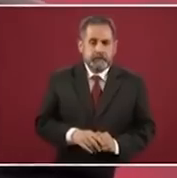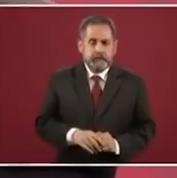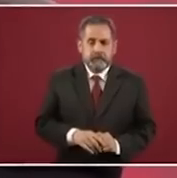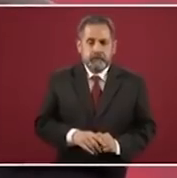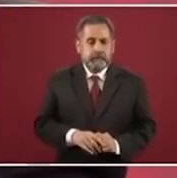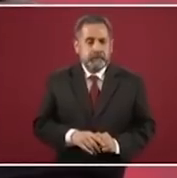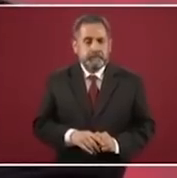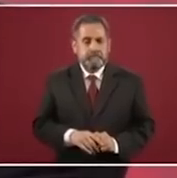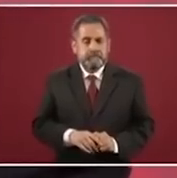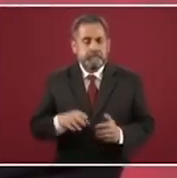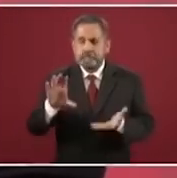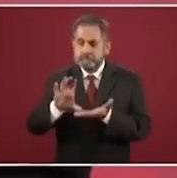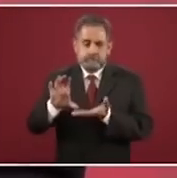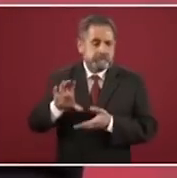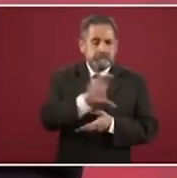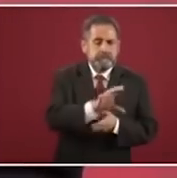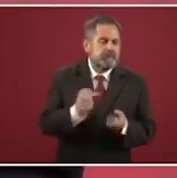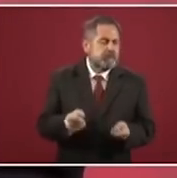¿Cuánto les llega?